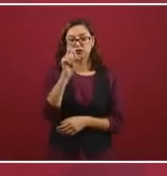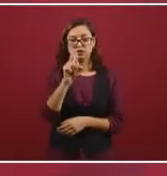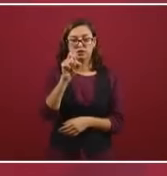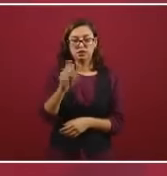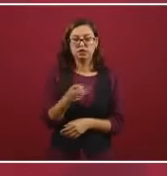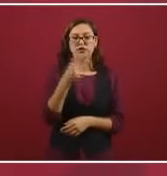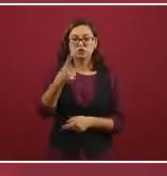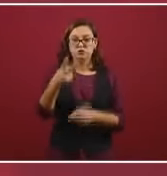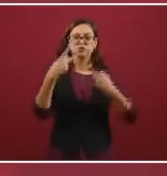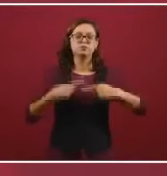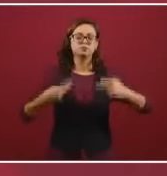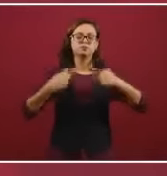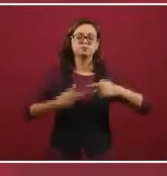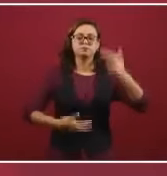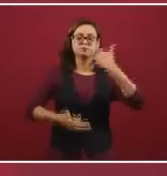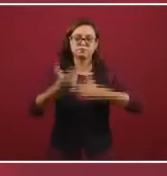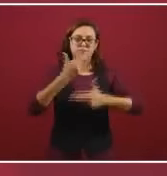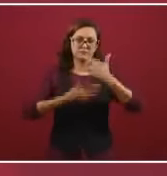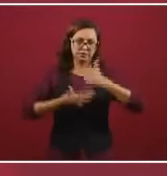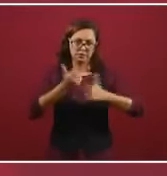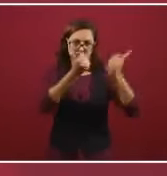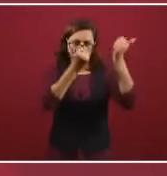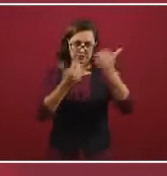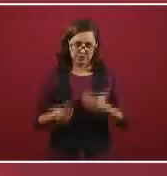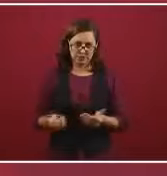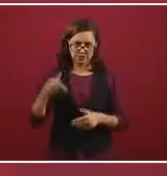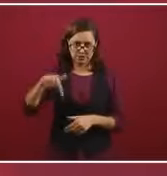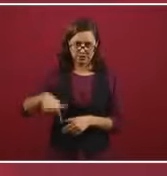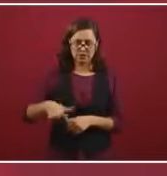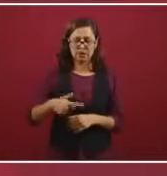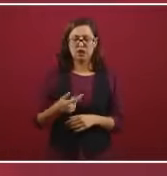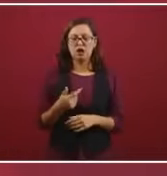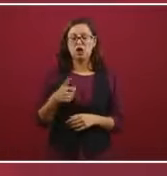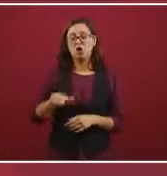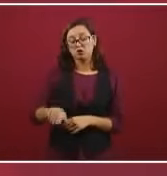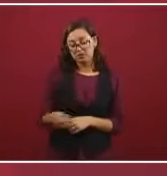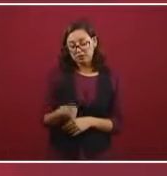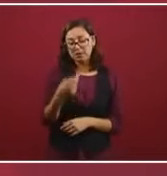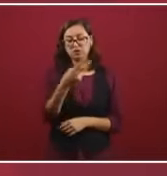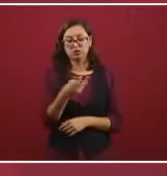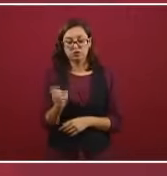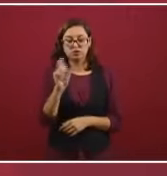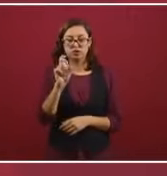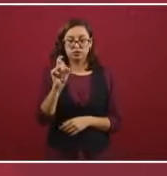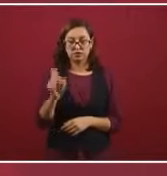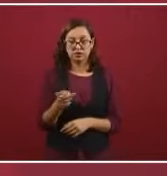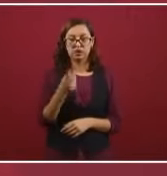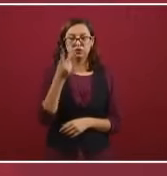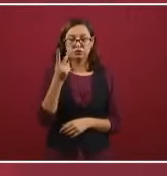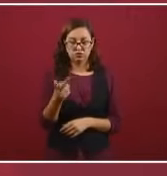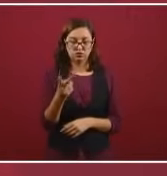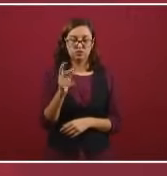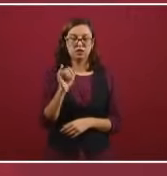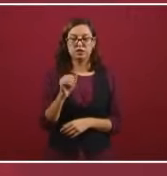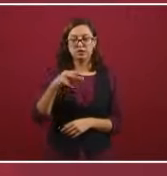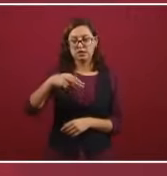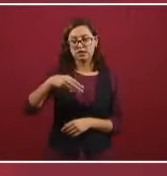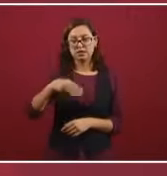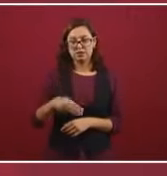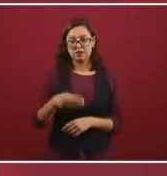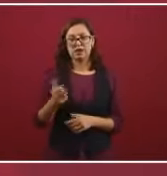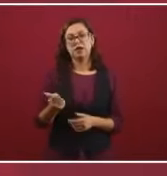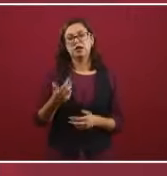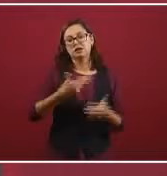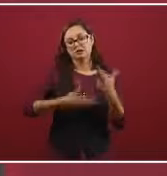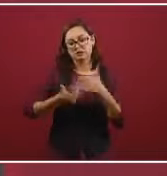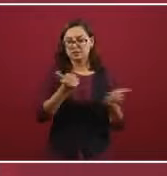devueltas. En agosto 2018, 11.232, por parte del INAMI, de México a